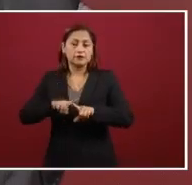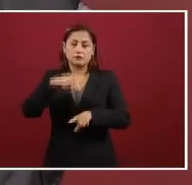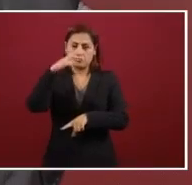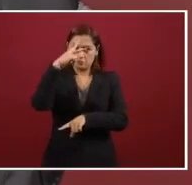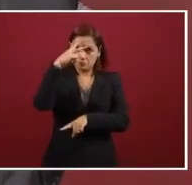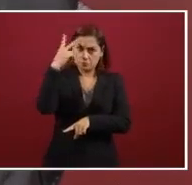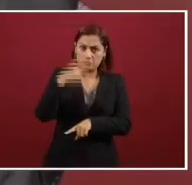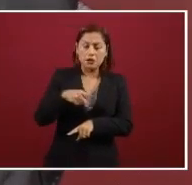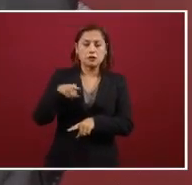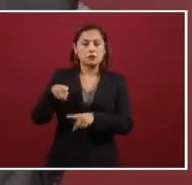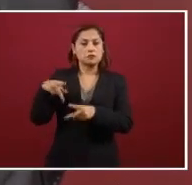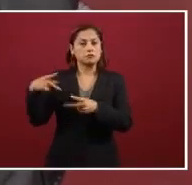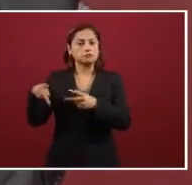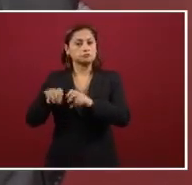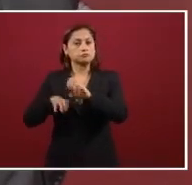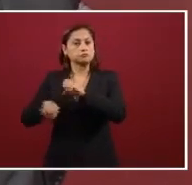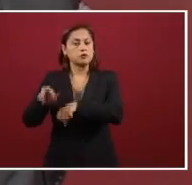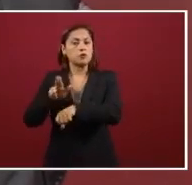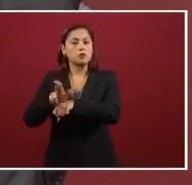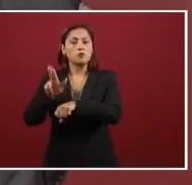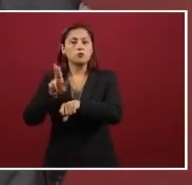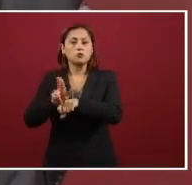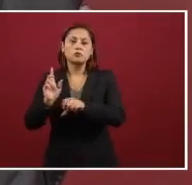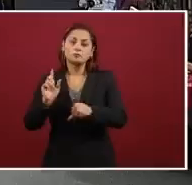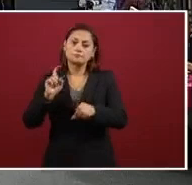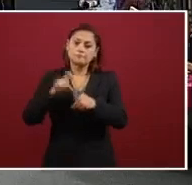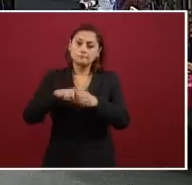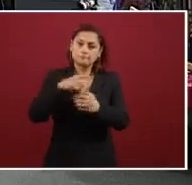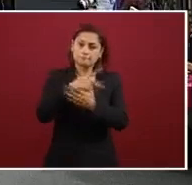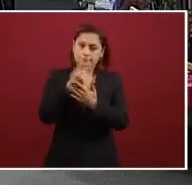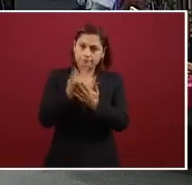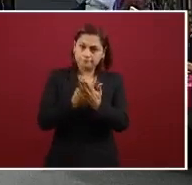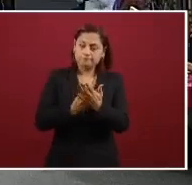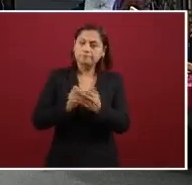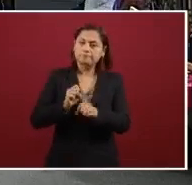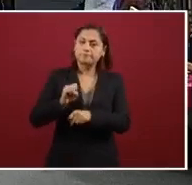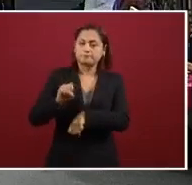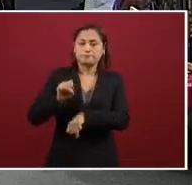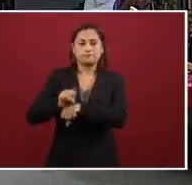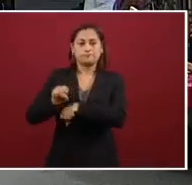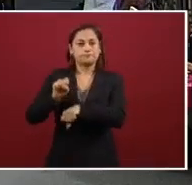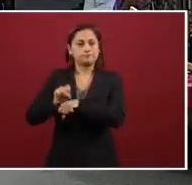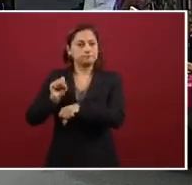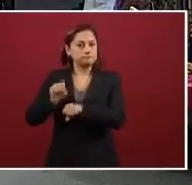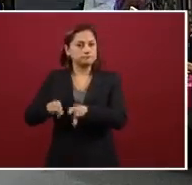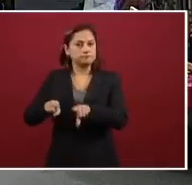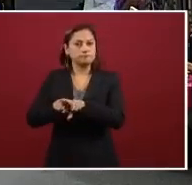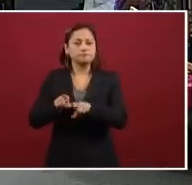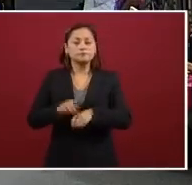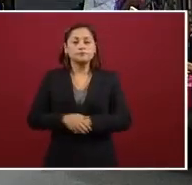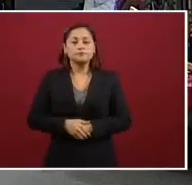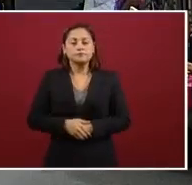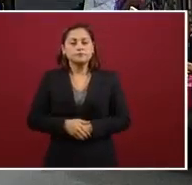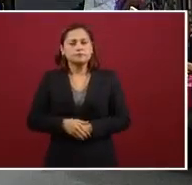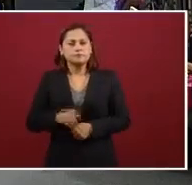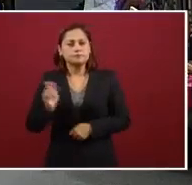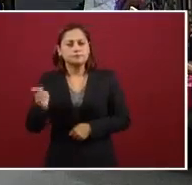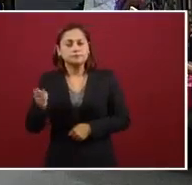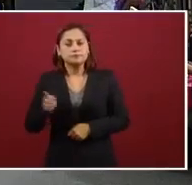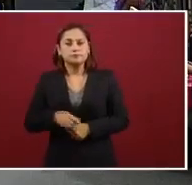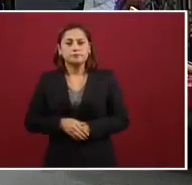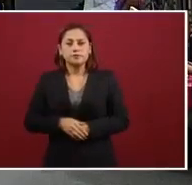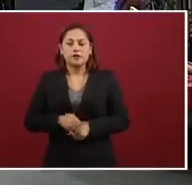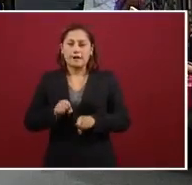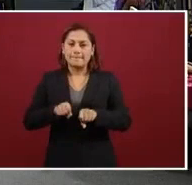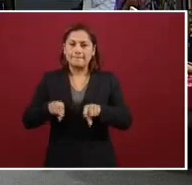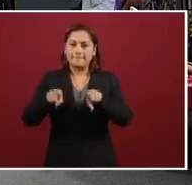Honduras en este programa, en el caso de Honduras, también en El Salvador. ¿Perdón? Sí, el mismo monto.